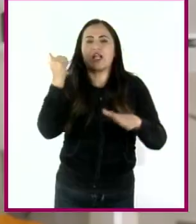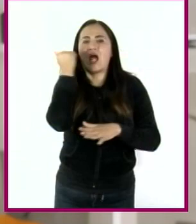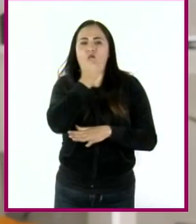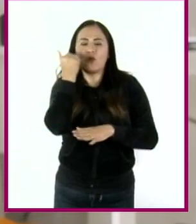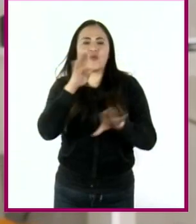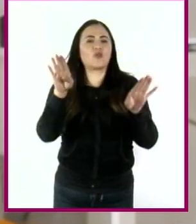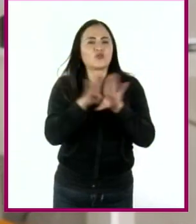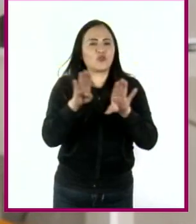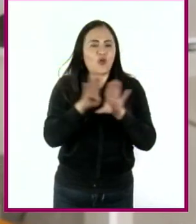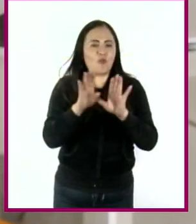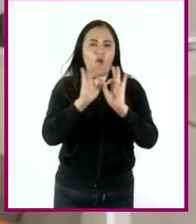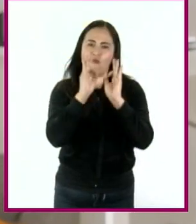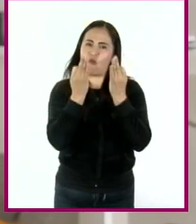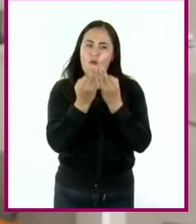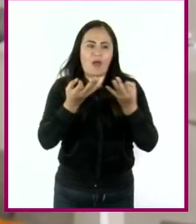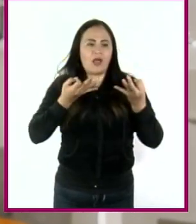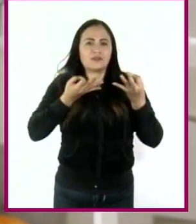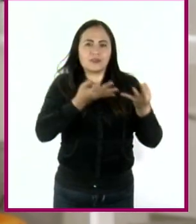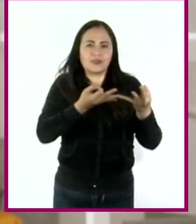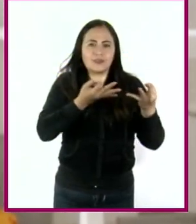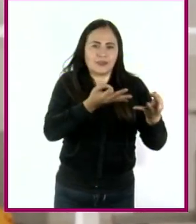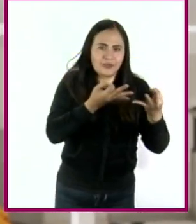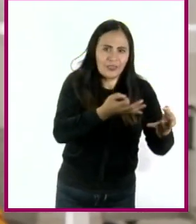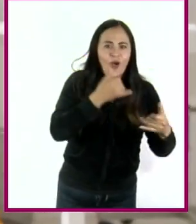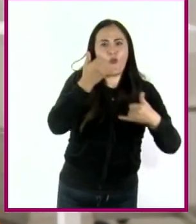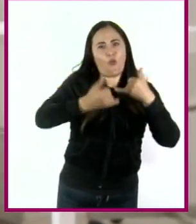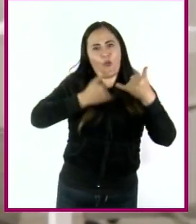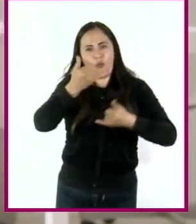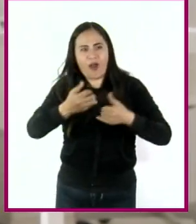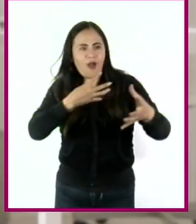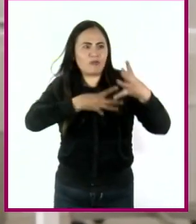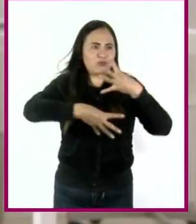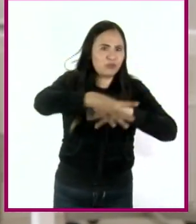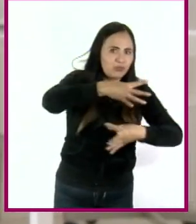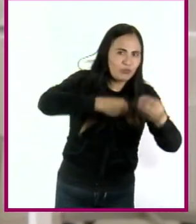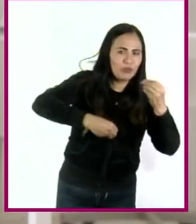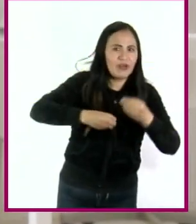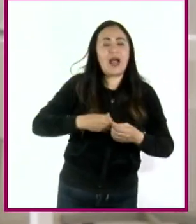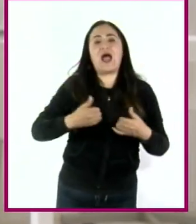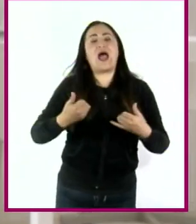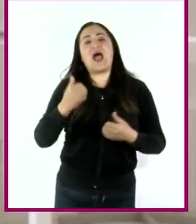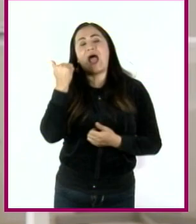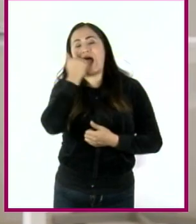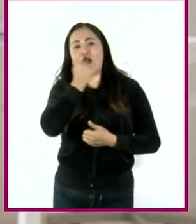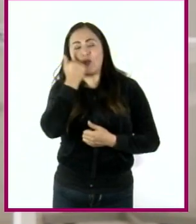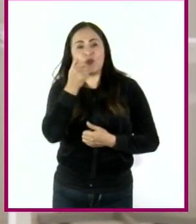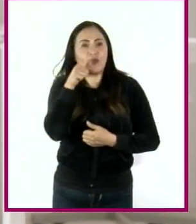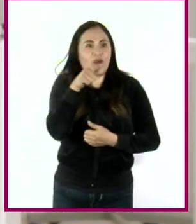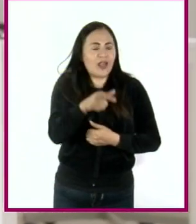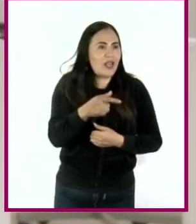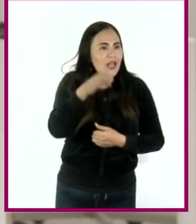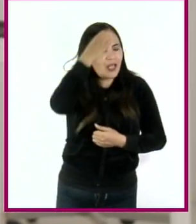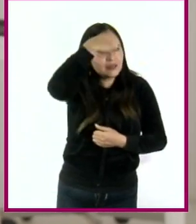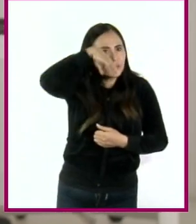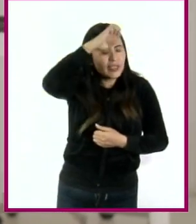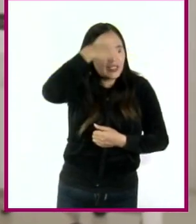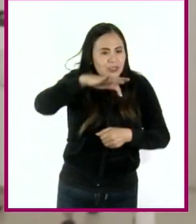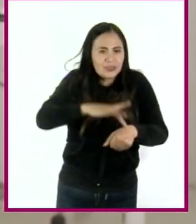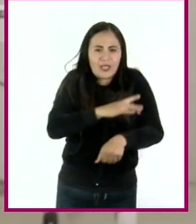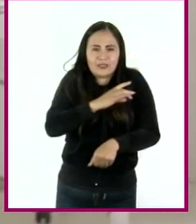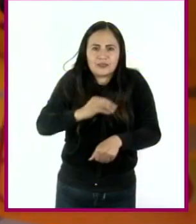forma atractiva e interactiva, donde a el alumno se le permita vivenciar experiencias